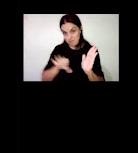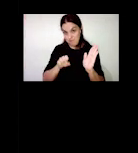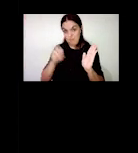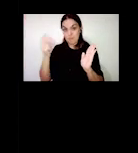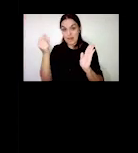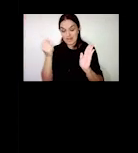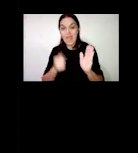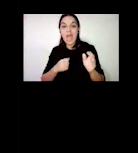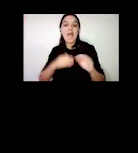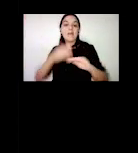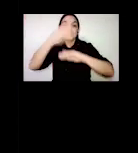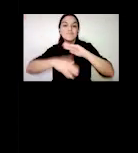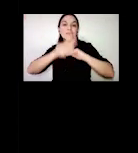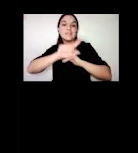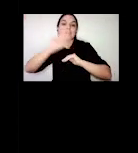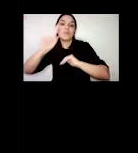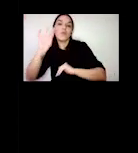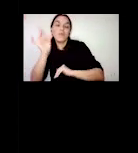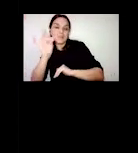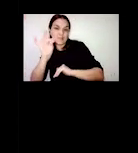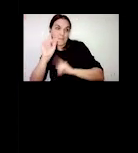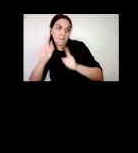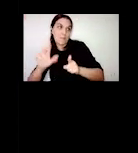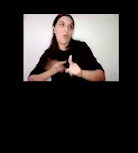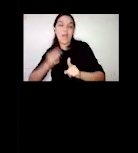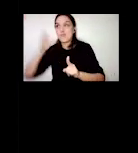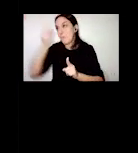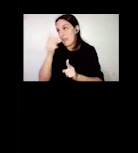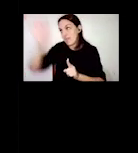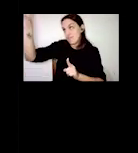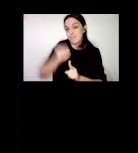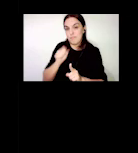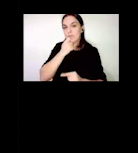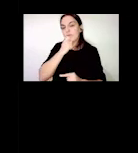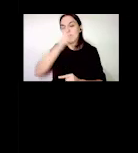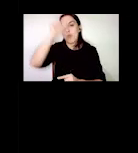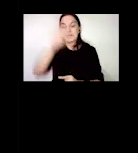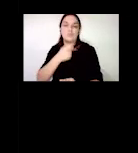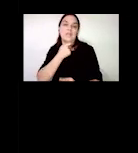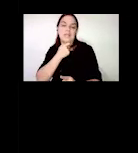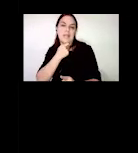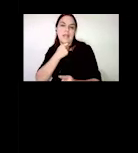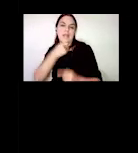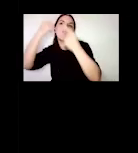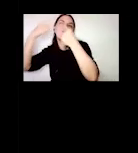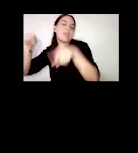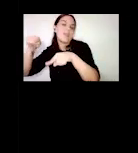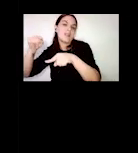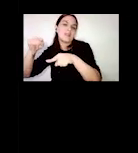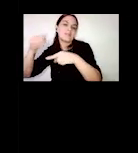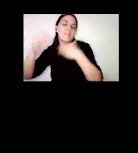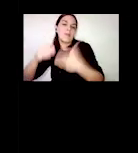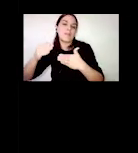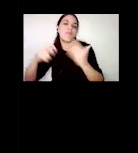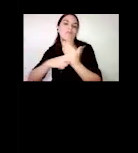de diciembre del año que se esté repatriando. Por ejemplo, una persona que quiera repatriar bienes para el periodo fiscal